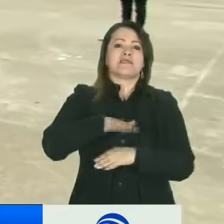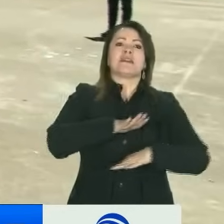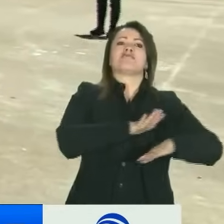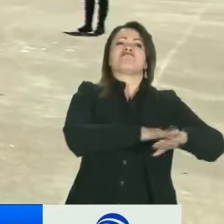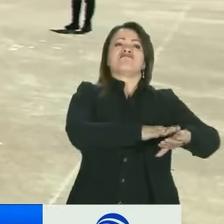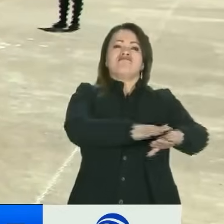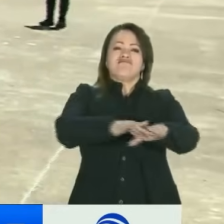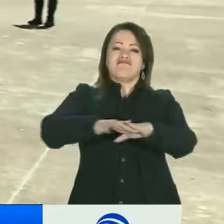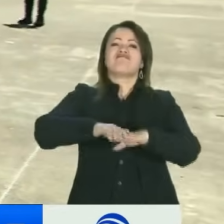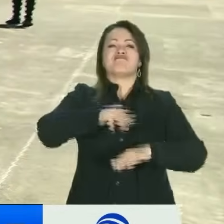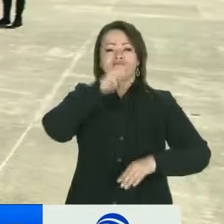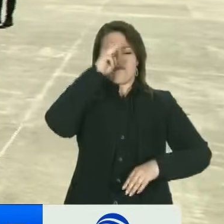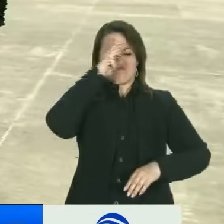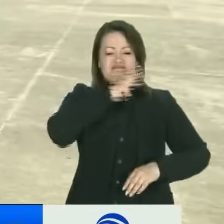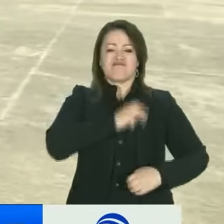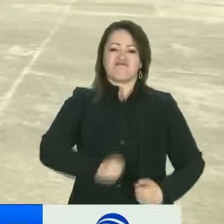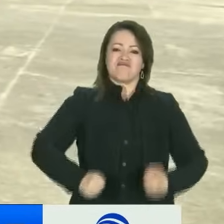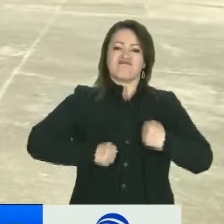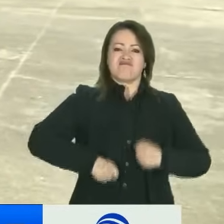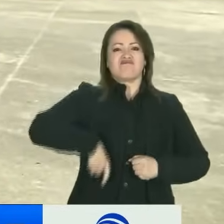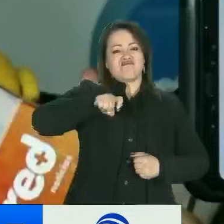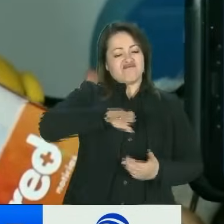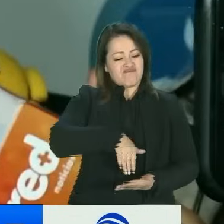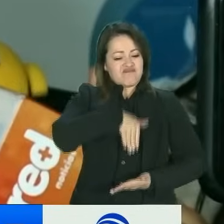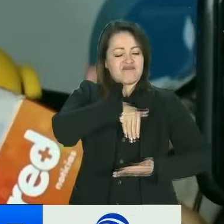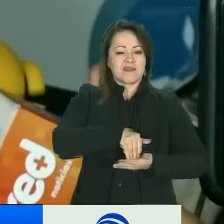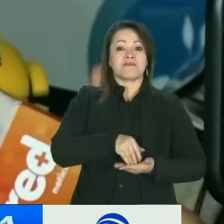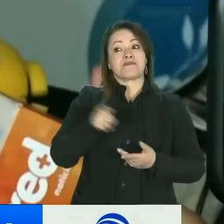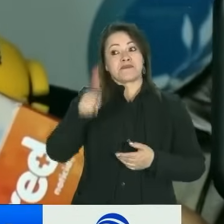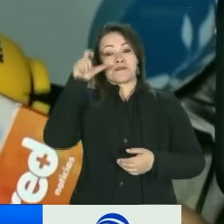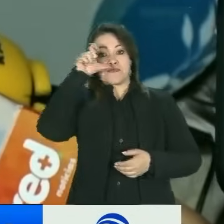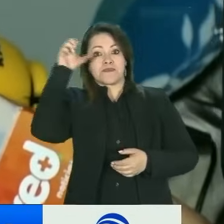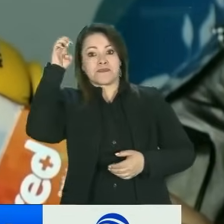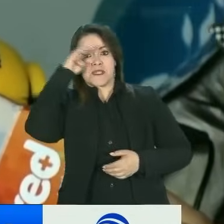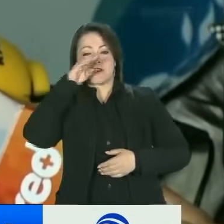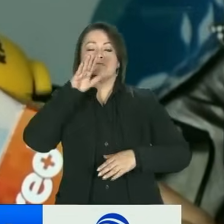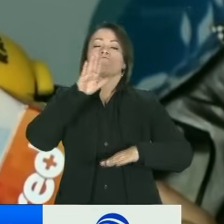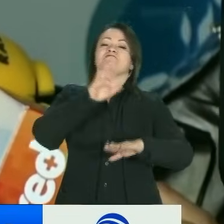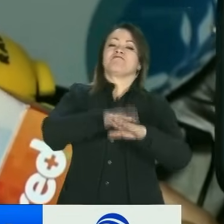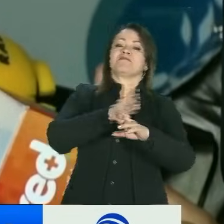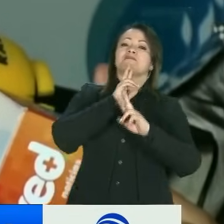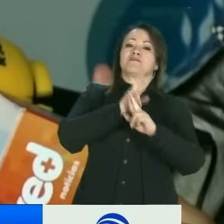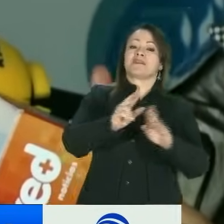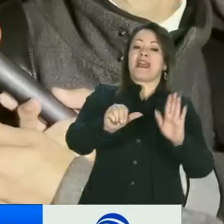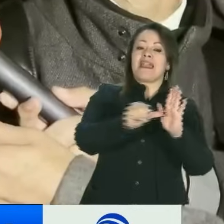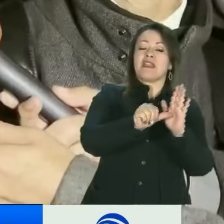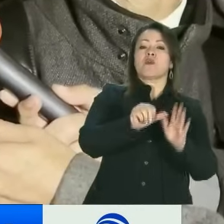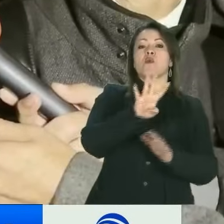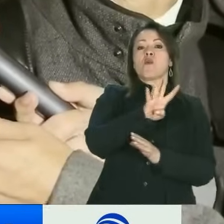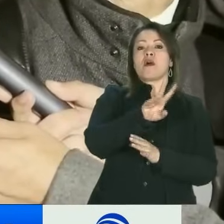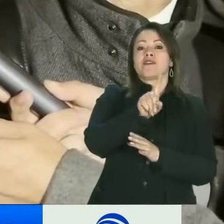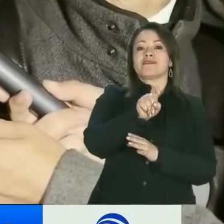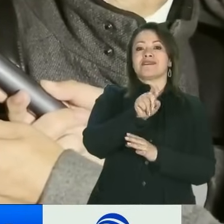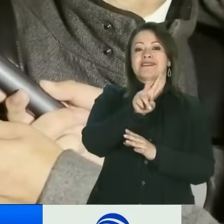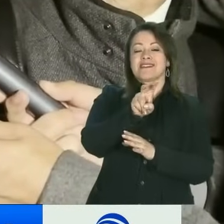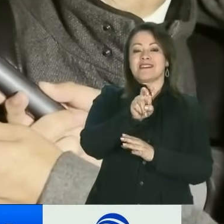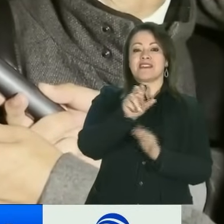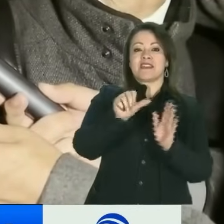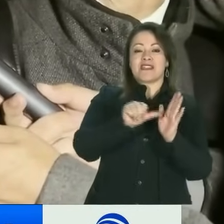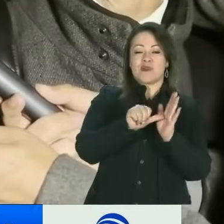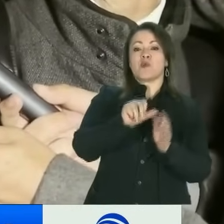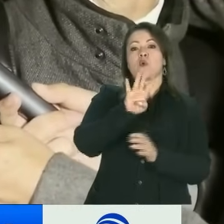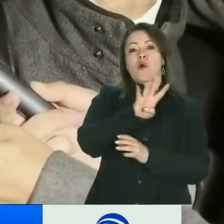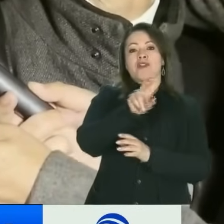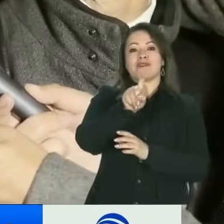fuerzas militares al gobierno. Por su parte, el presidente Petro le recordó a Uribe que el artículo 467 y 468 del Código